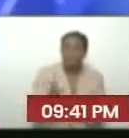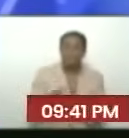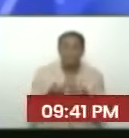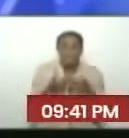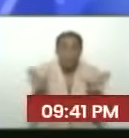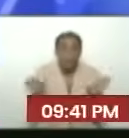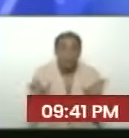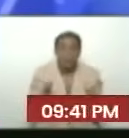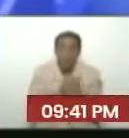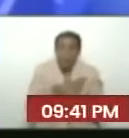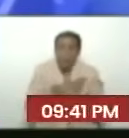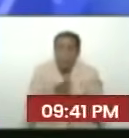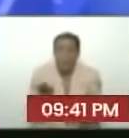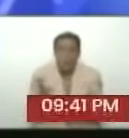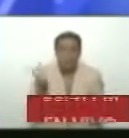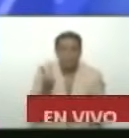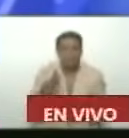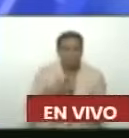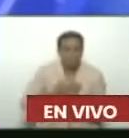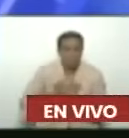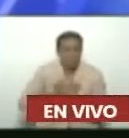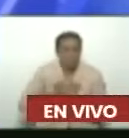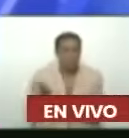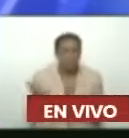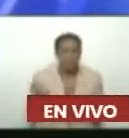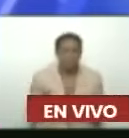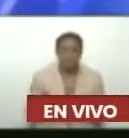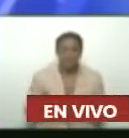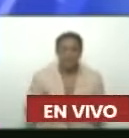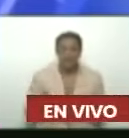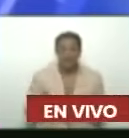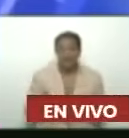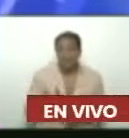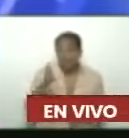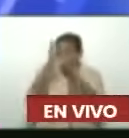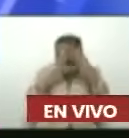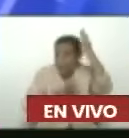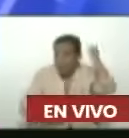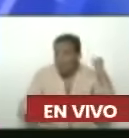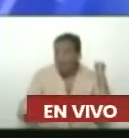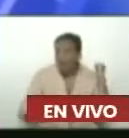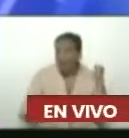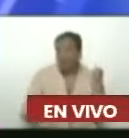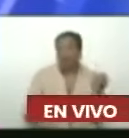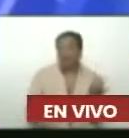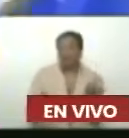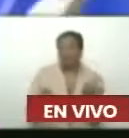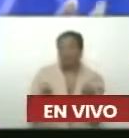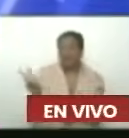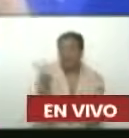un amor extremo por este país. Fueron a la embajada, conocieron a Estela.